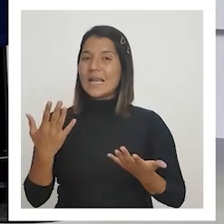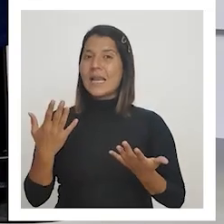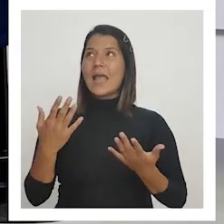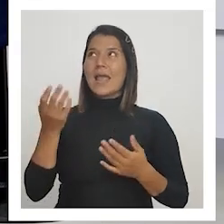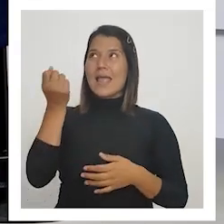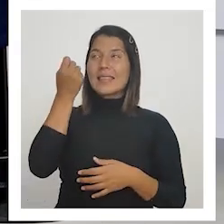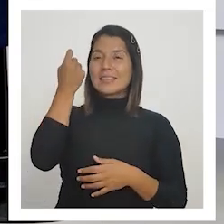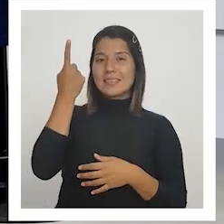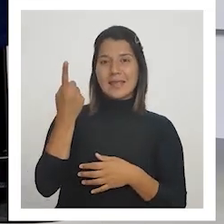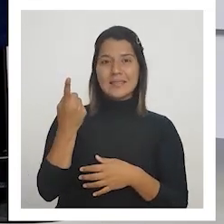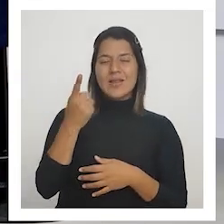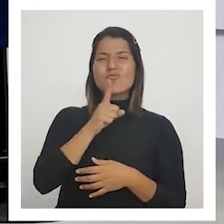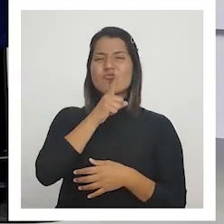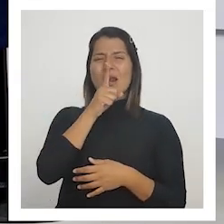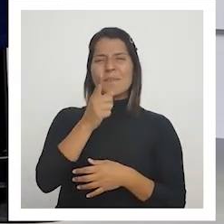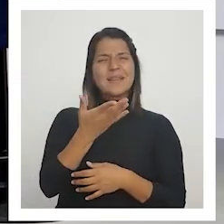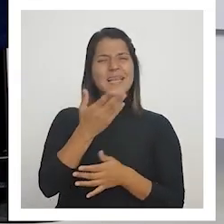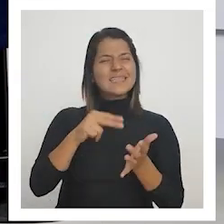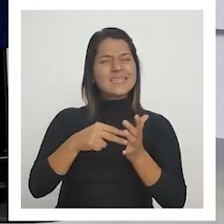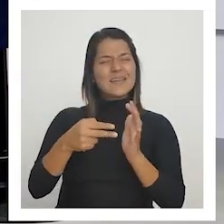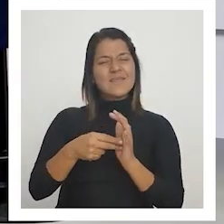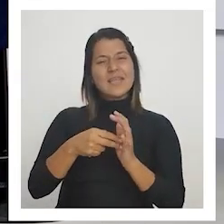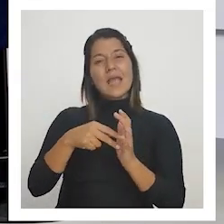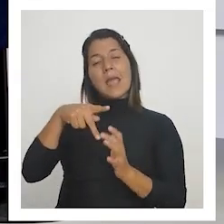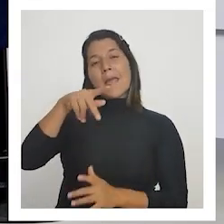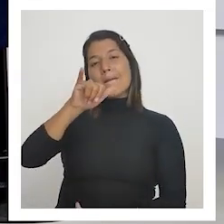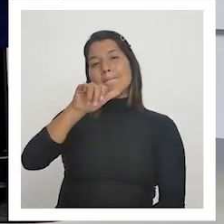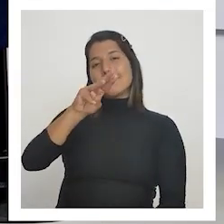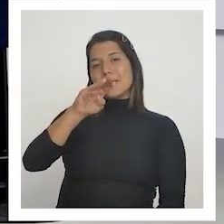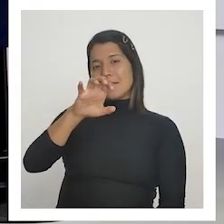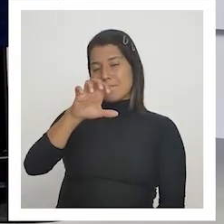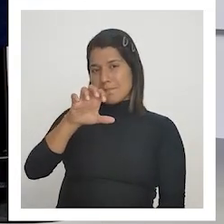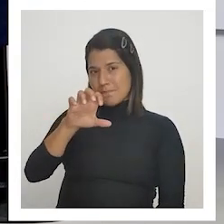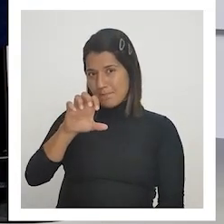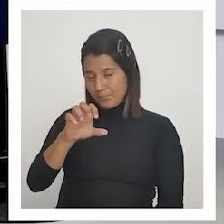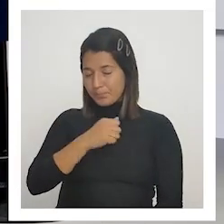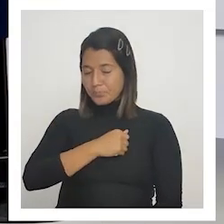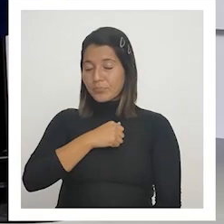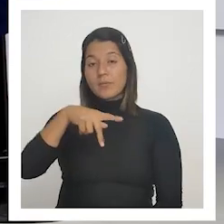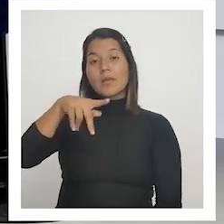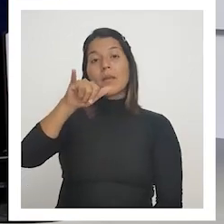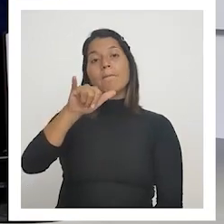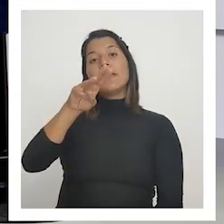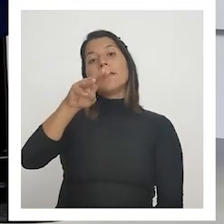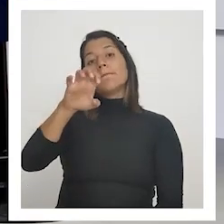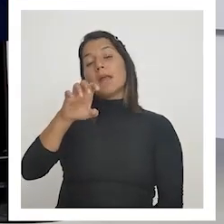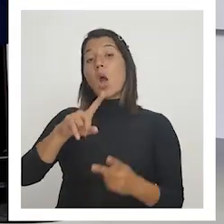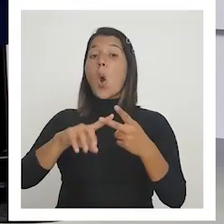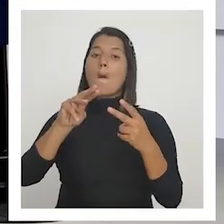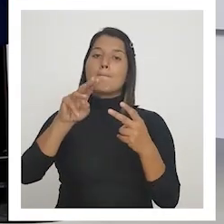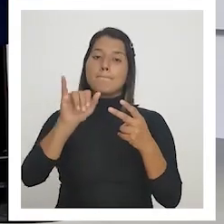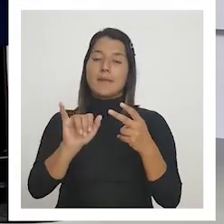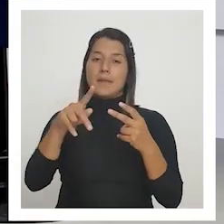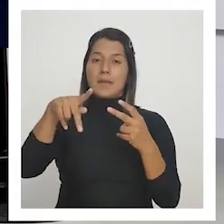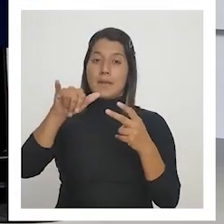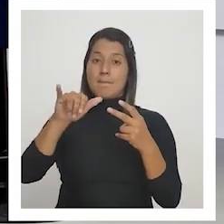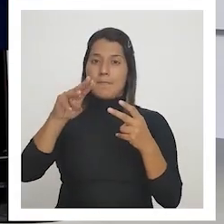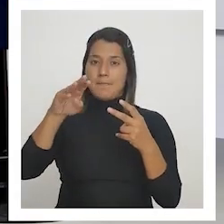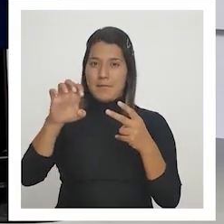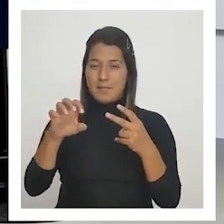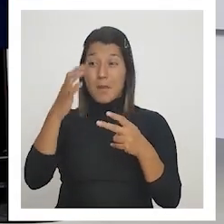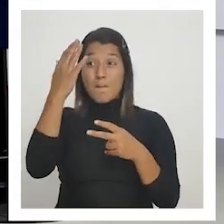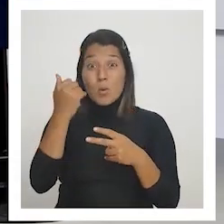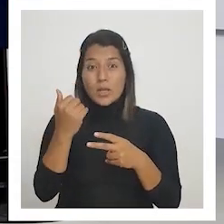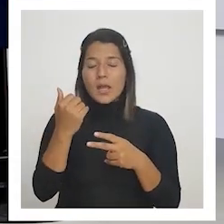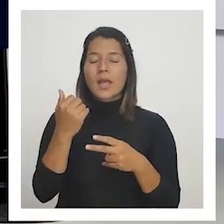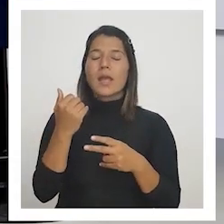una PYME, qué es una MIPYME, porque en el concierto de las naciones, pues una PYME sí es